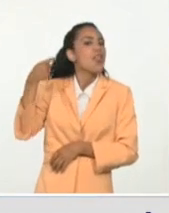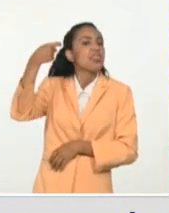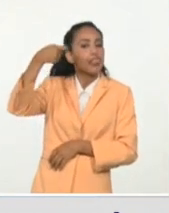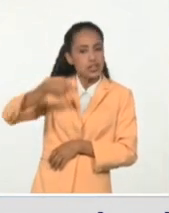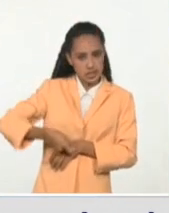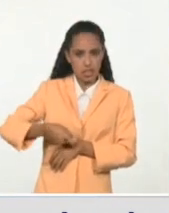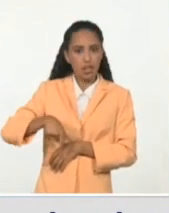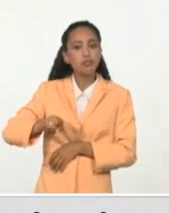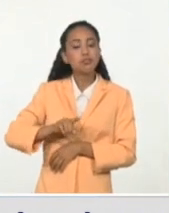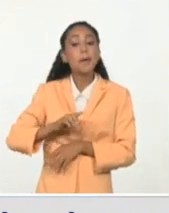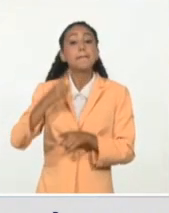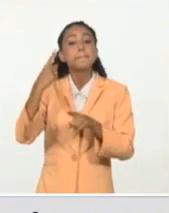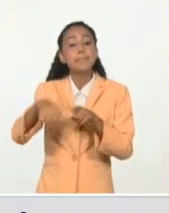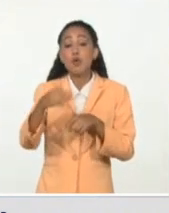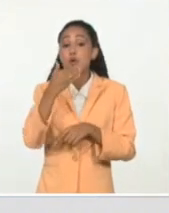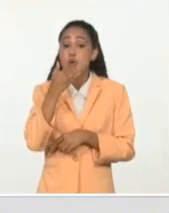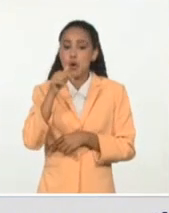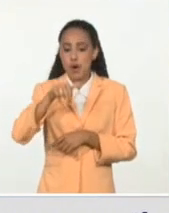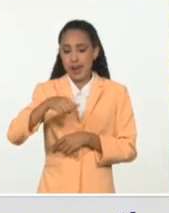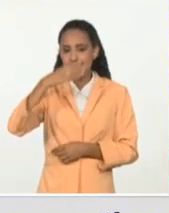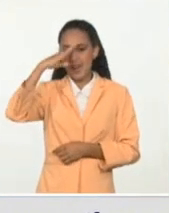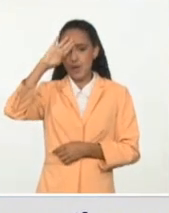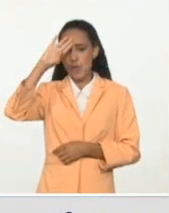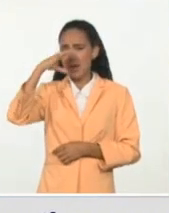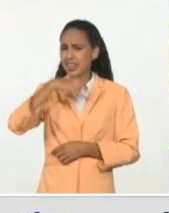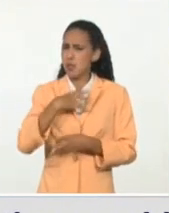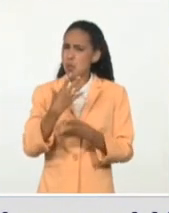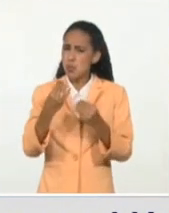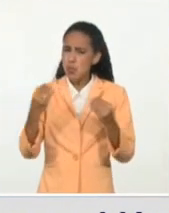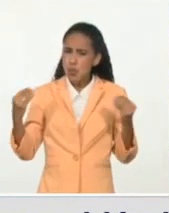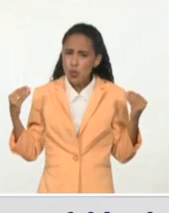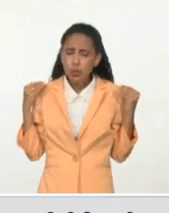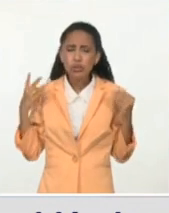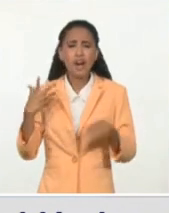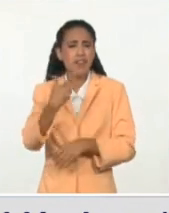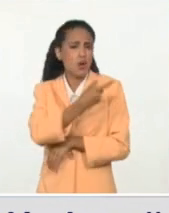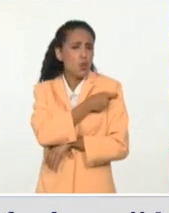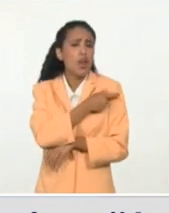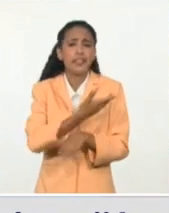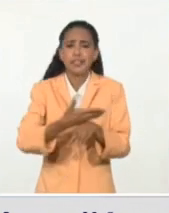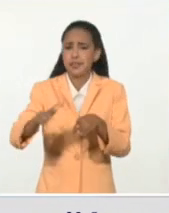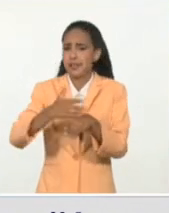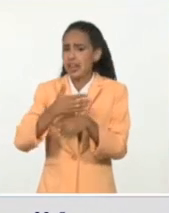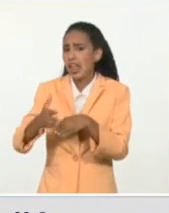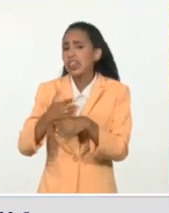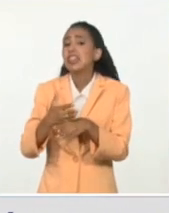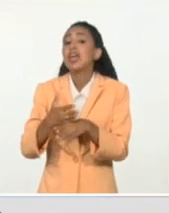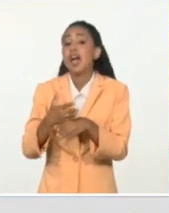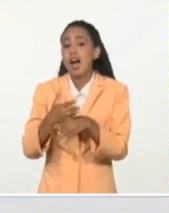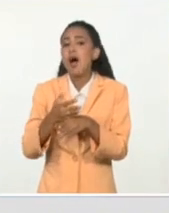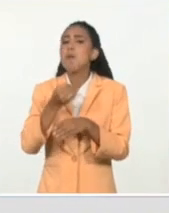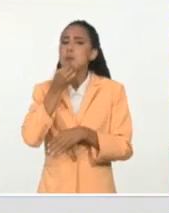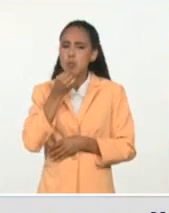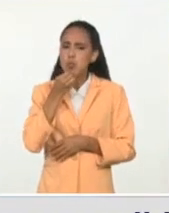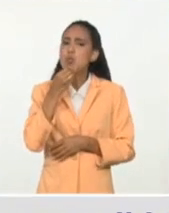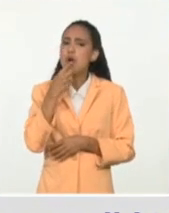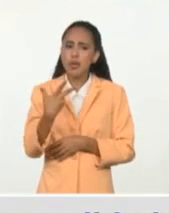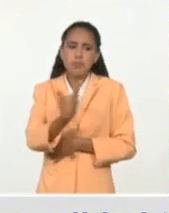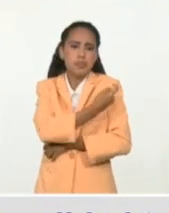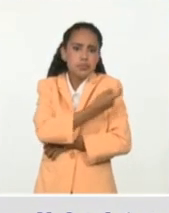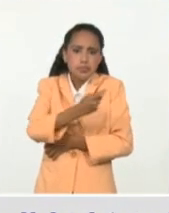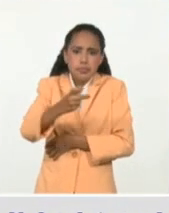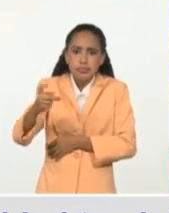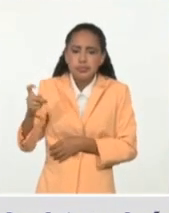lo bueno es que en Cuba tenemos muchas variantes, tenemos varias vacunas que van a poder ser aplicados en grupos